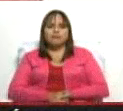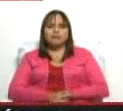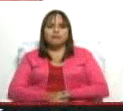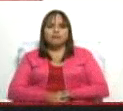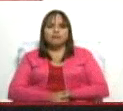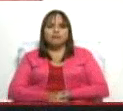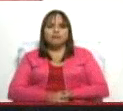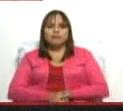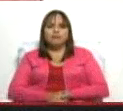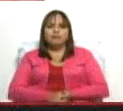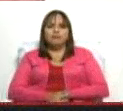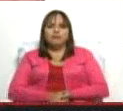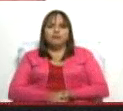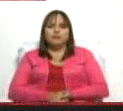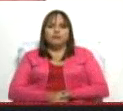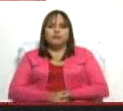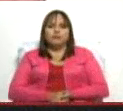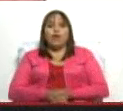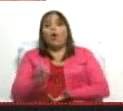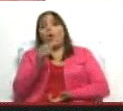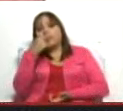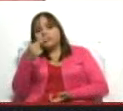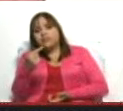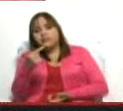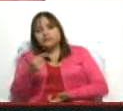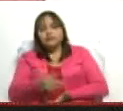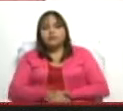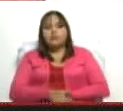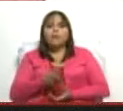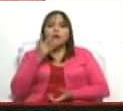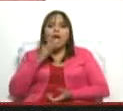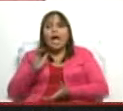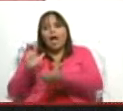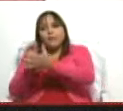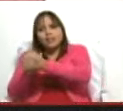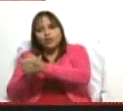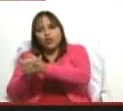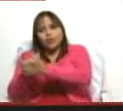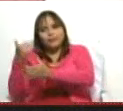O decir, el amigo de mi enemigo también es mi enemigo.